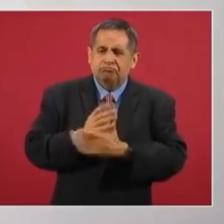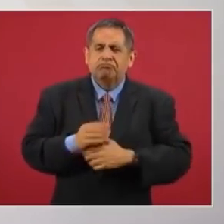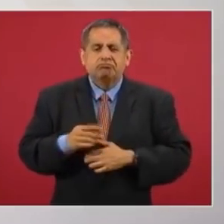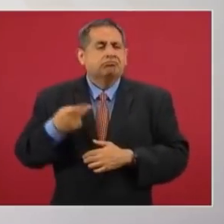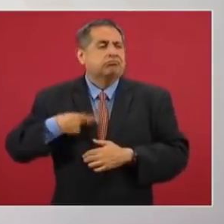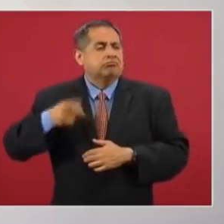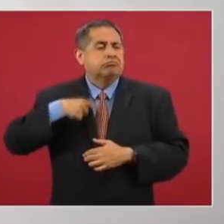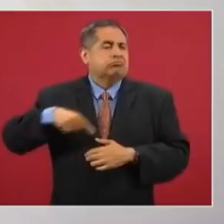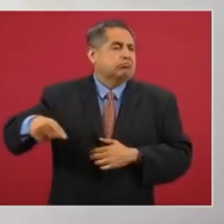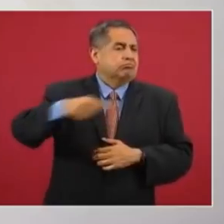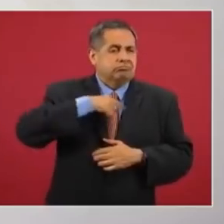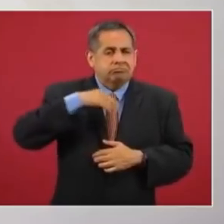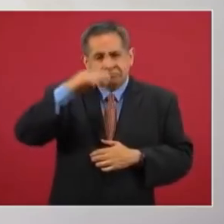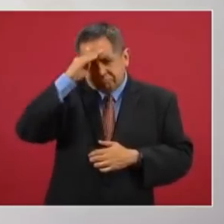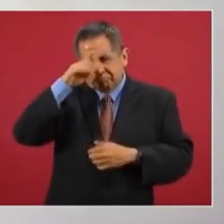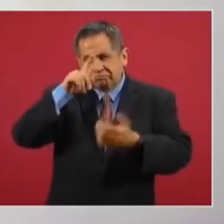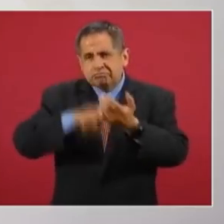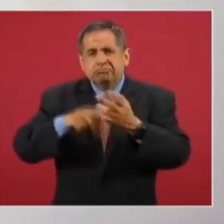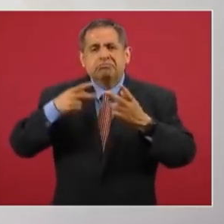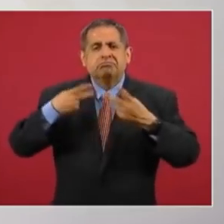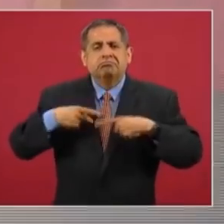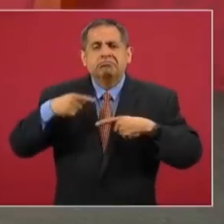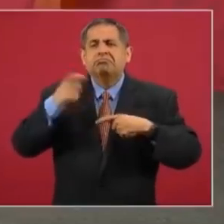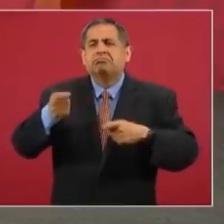que piensa la gente.